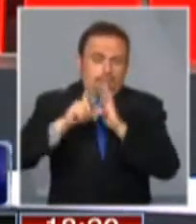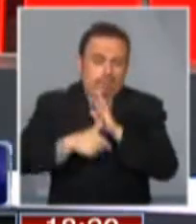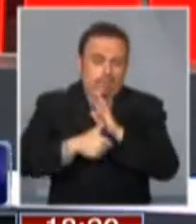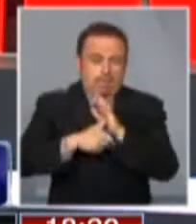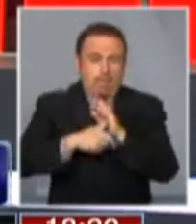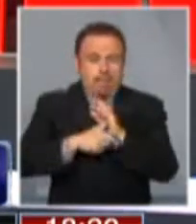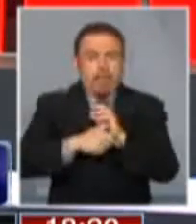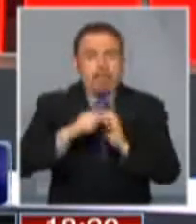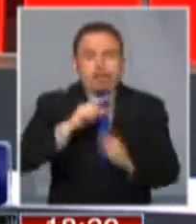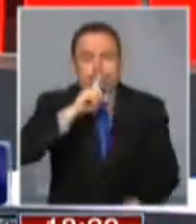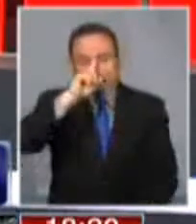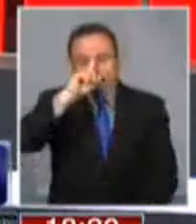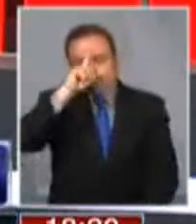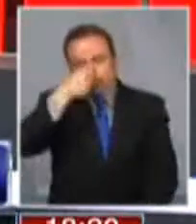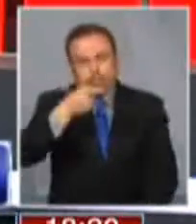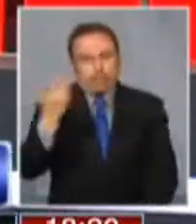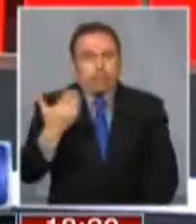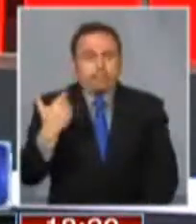gente